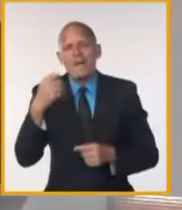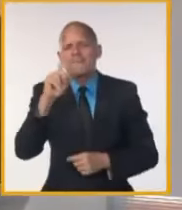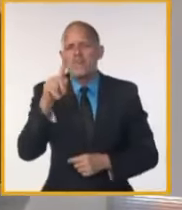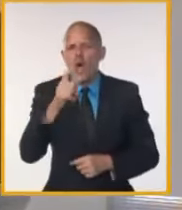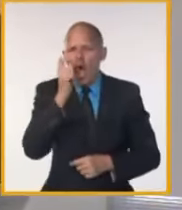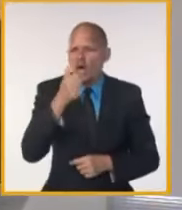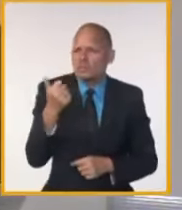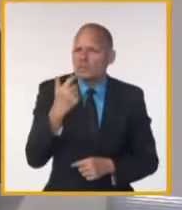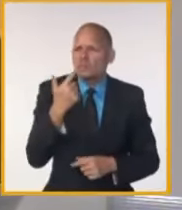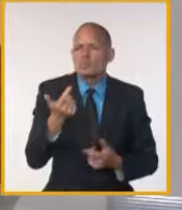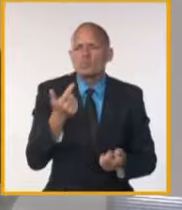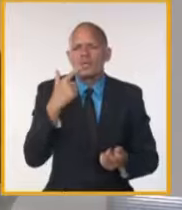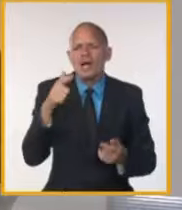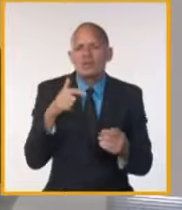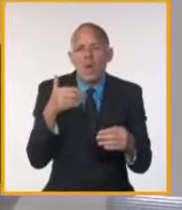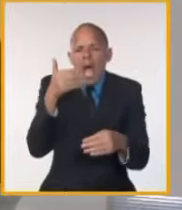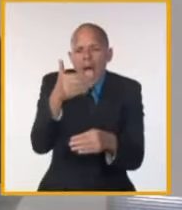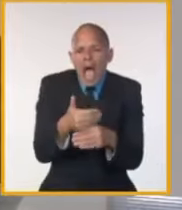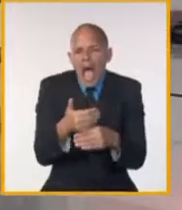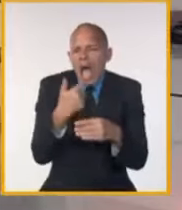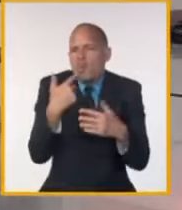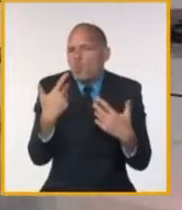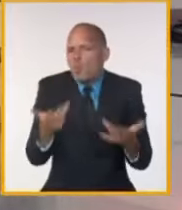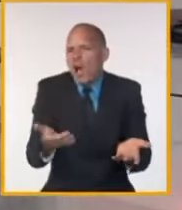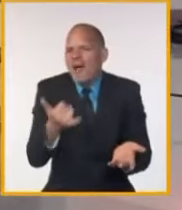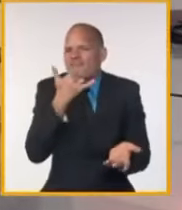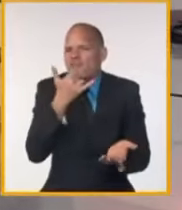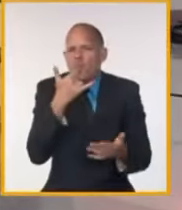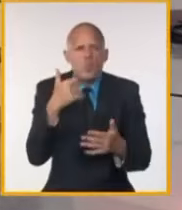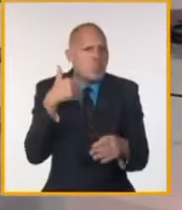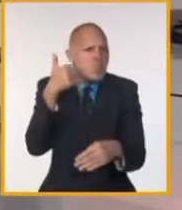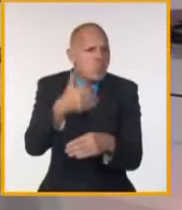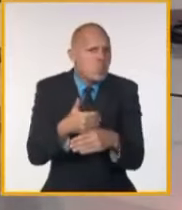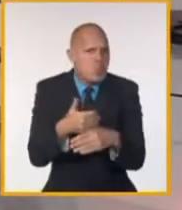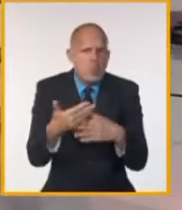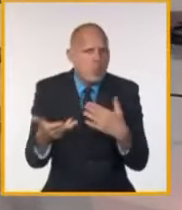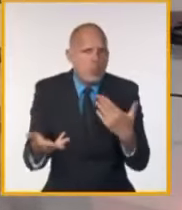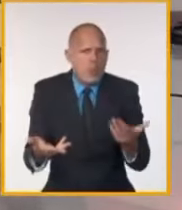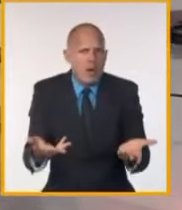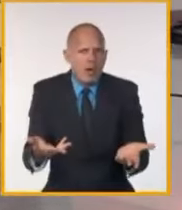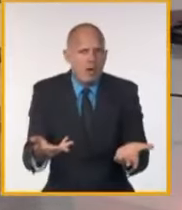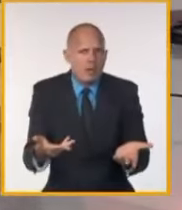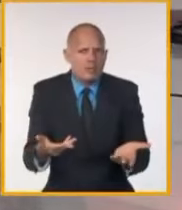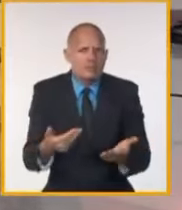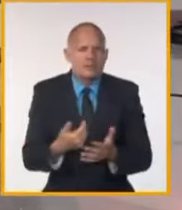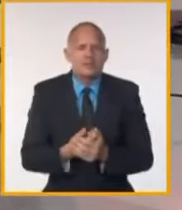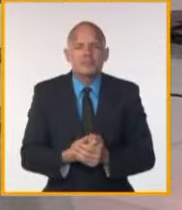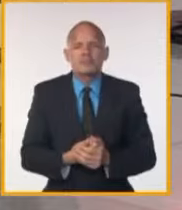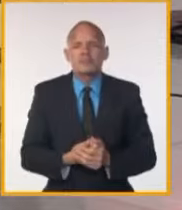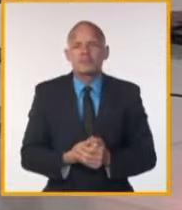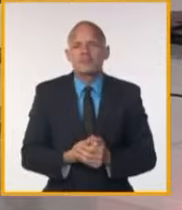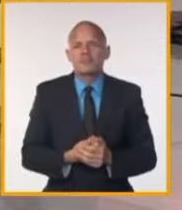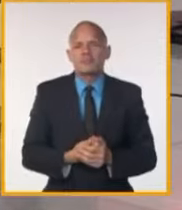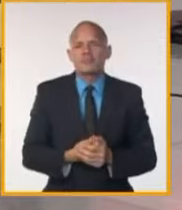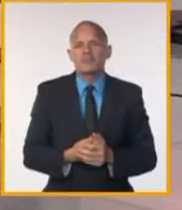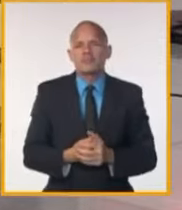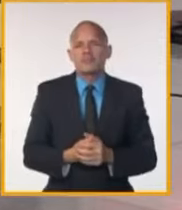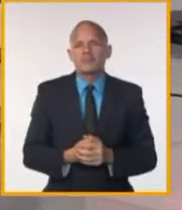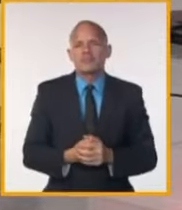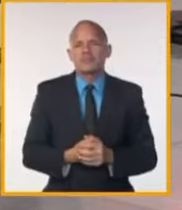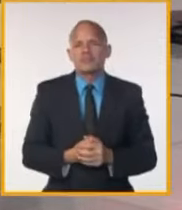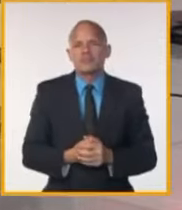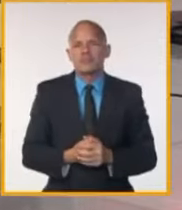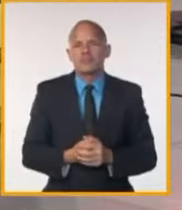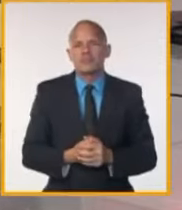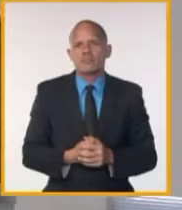conflicto de hasta dónde pudiera llegar y que pudiera significar de Cara a a la a la geopolítica actual Mira Ojalá